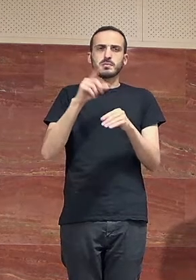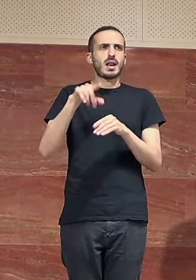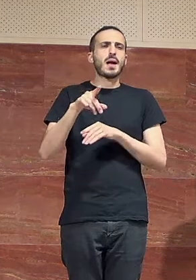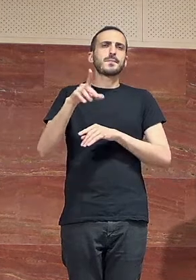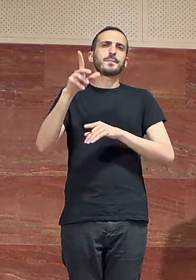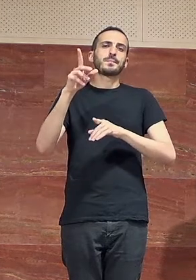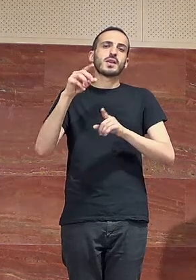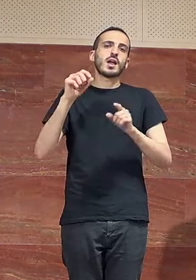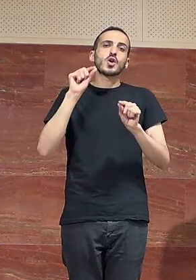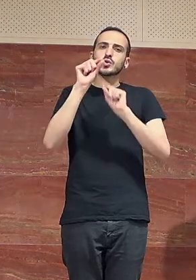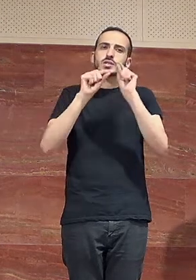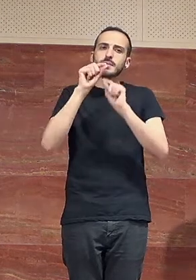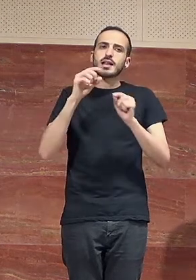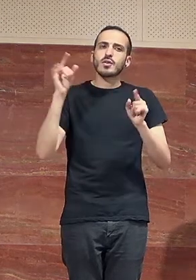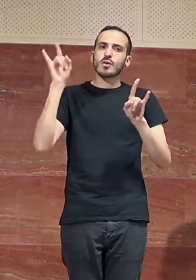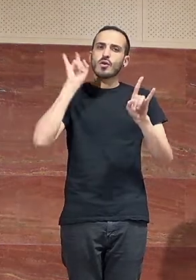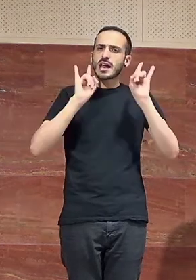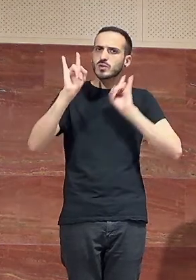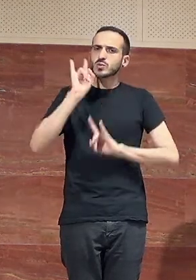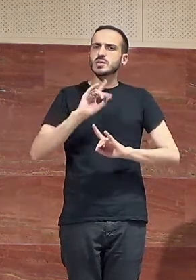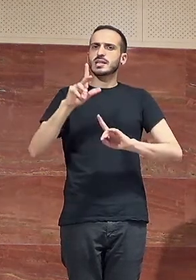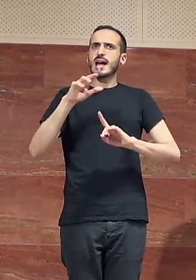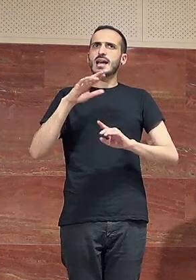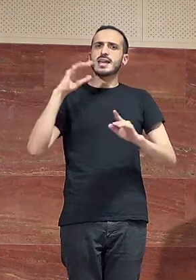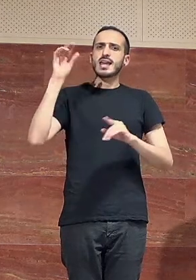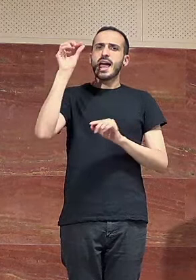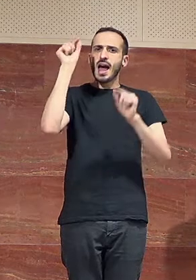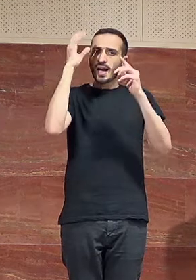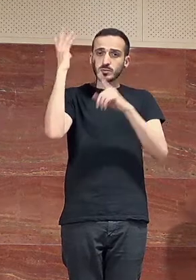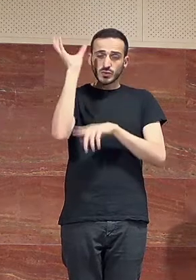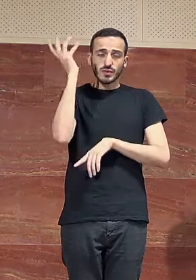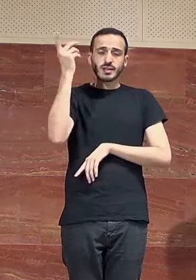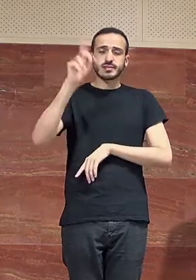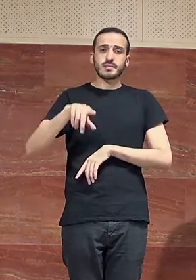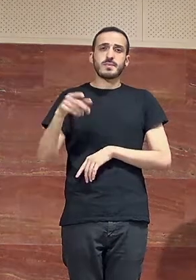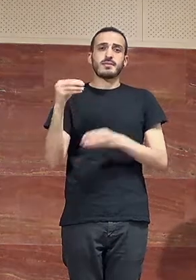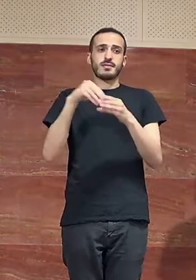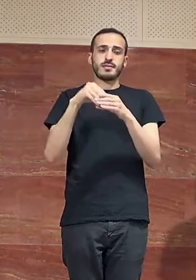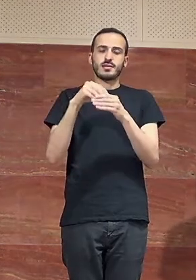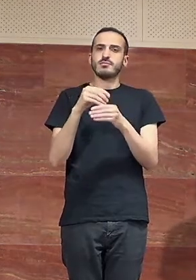y atmosférica, que iban derivadas del templado del tráfico en esas zonas.